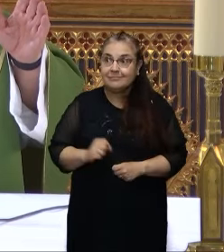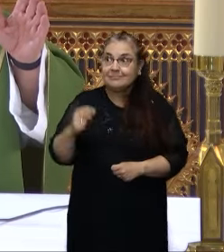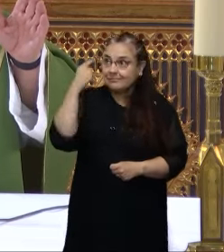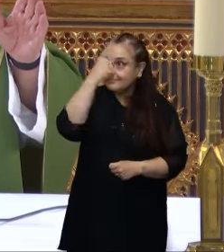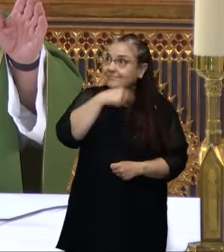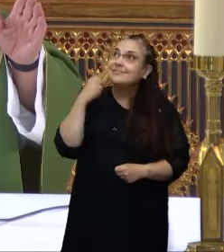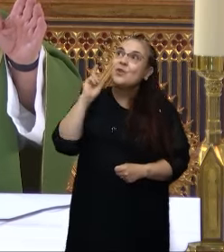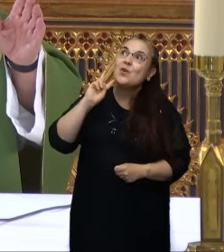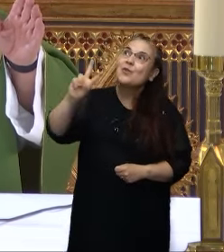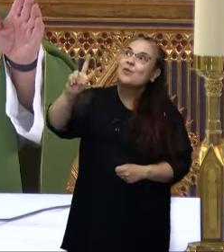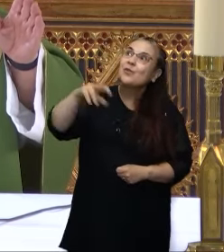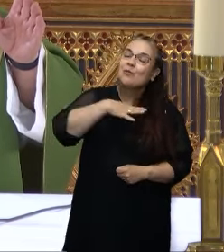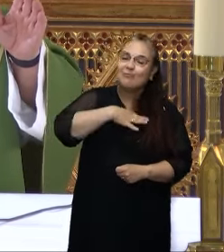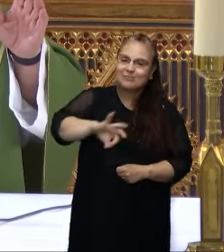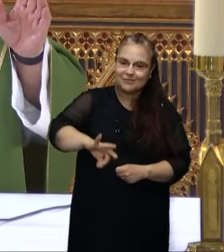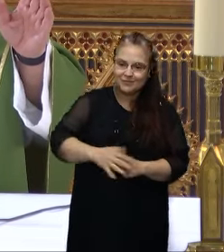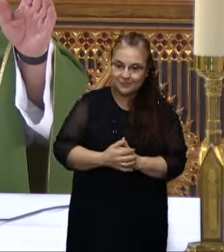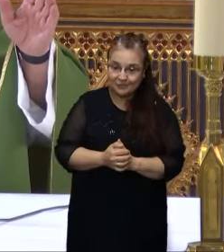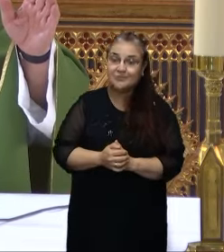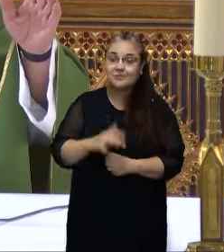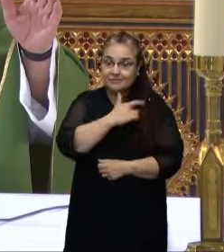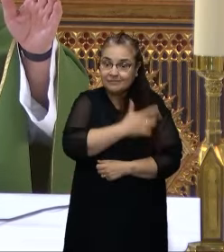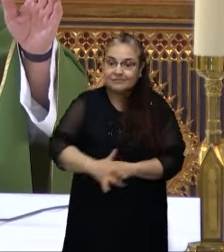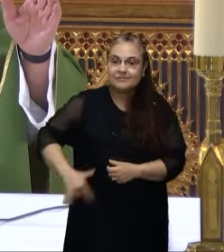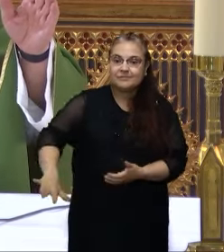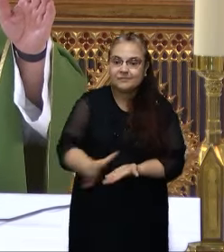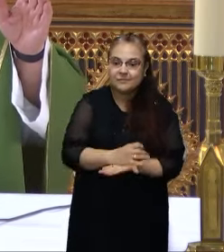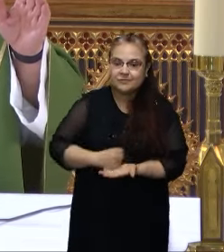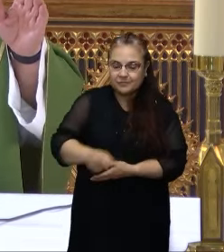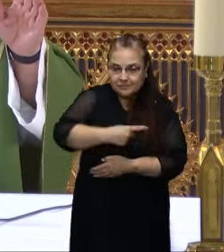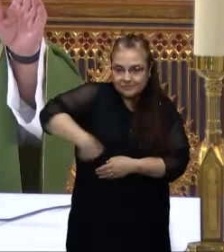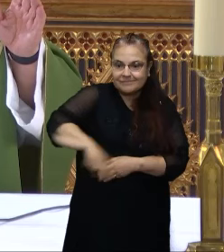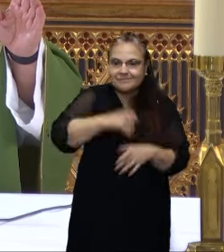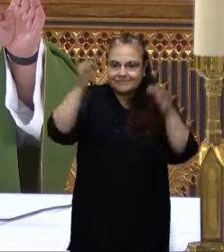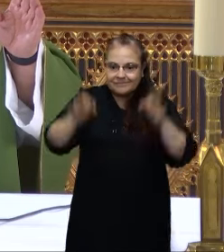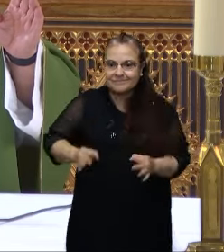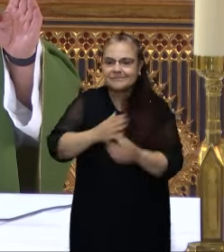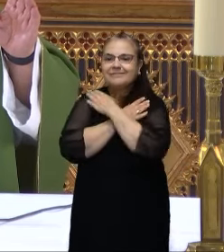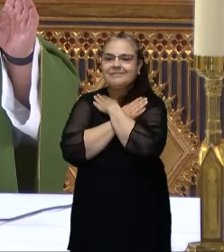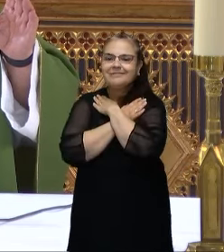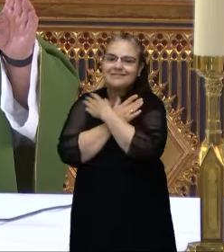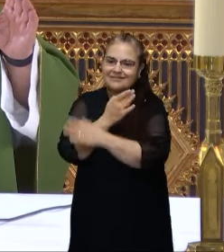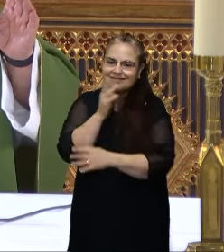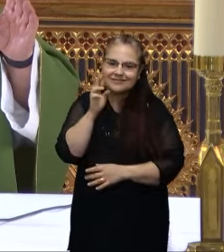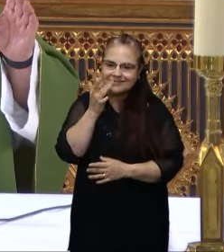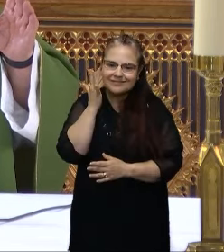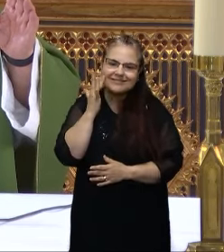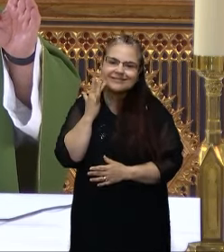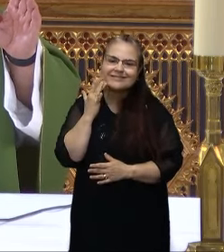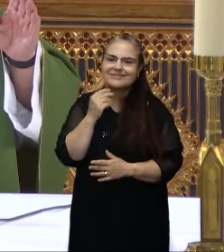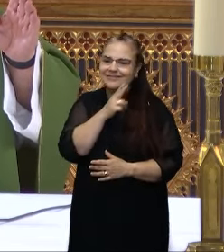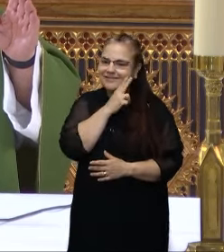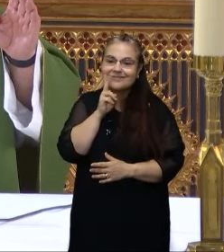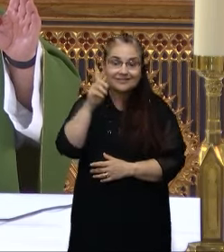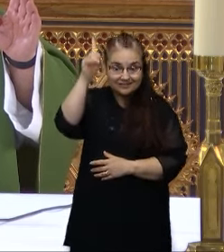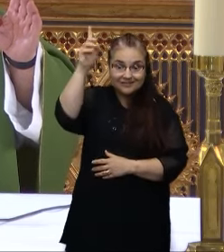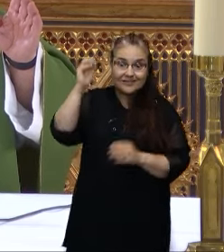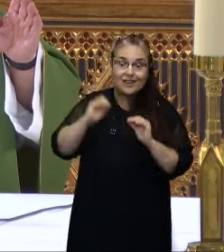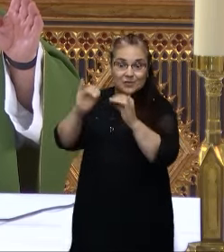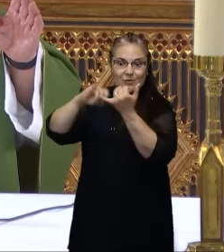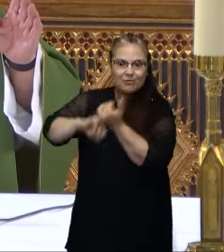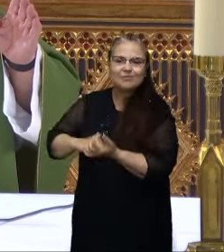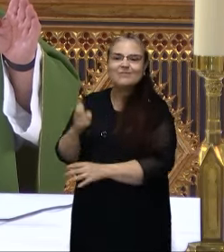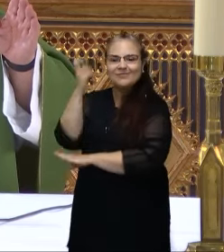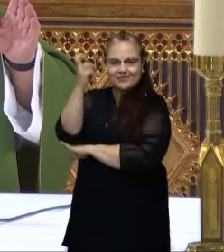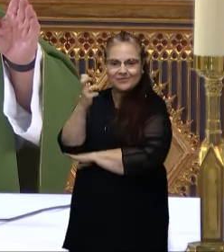luz de tu rostro. Ten misericordia de todos nosotros, y así, con María, la Virgen Madre de Dios, su esposo